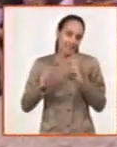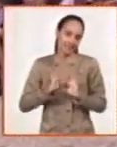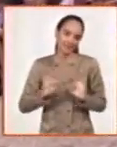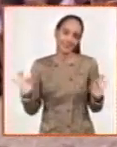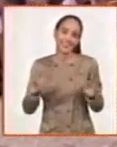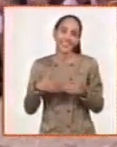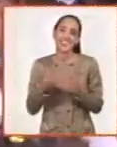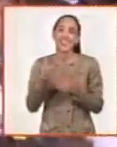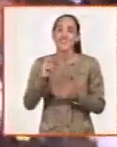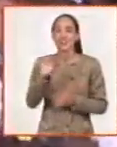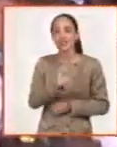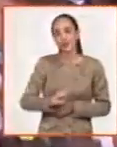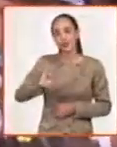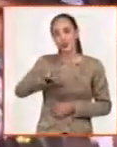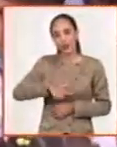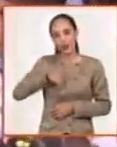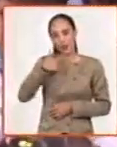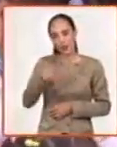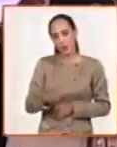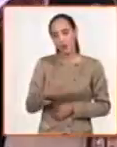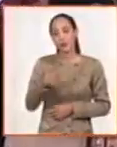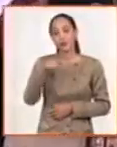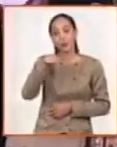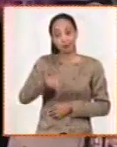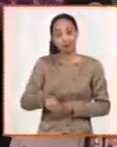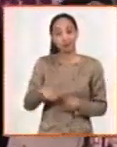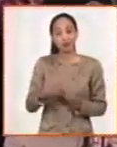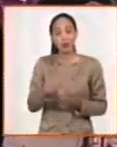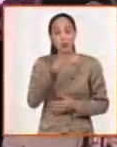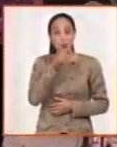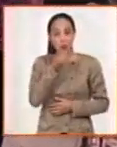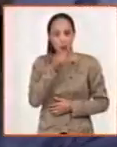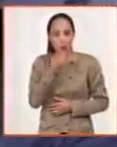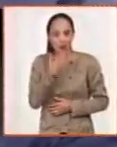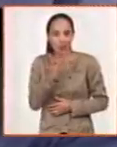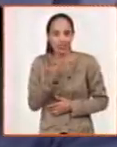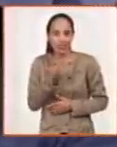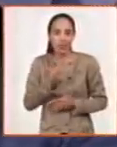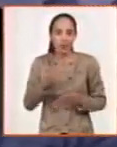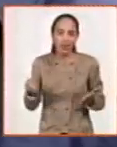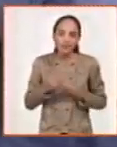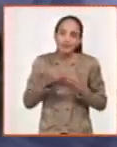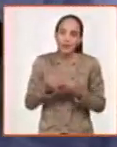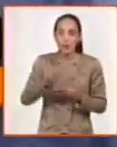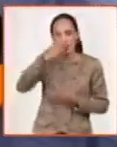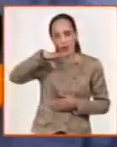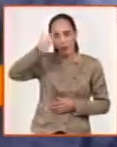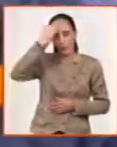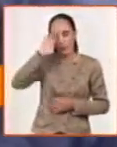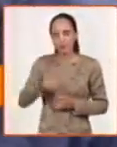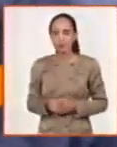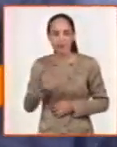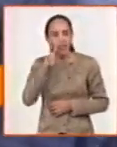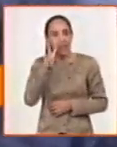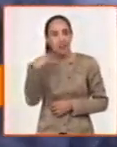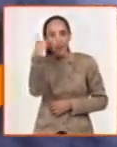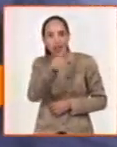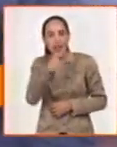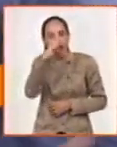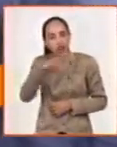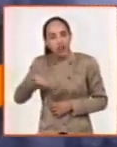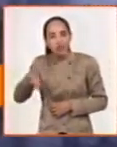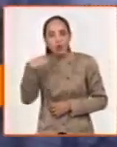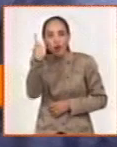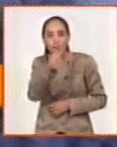la cultura celebra la oportunidad de ser útil a Cuba. Hay que ver los rostros de los niños, de las personas, en